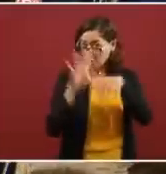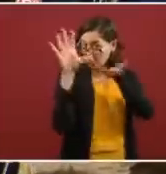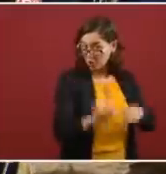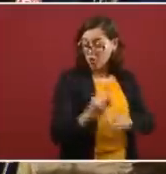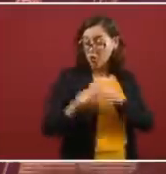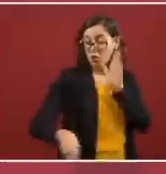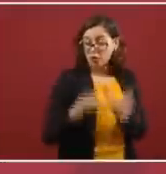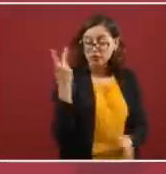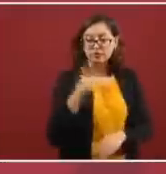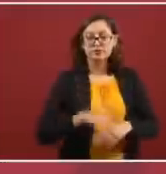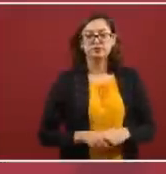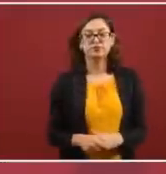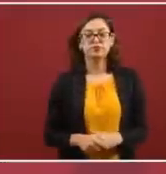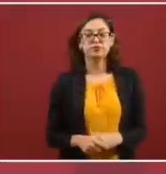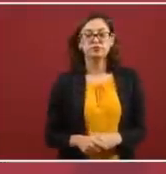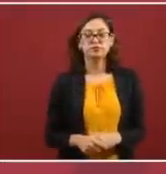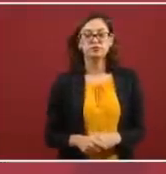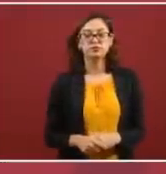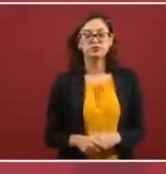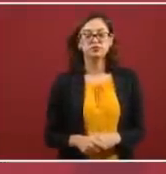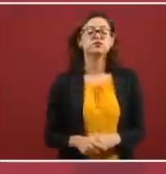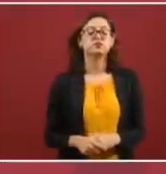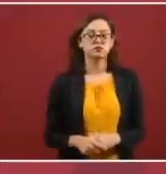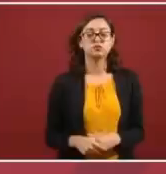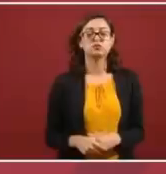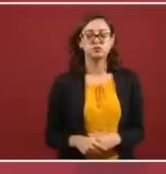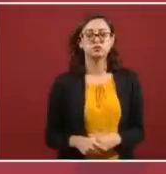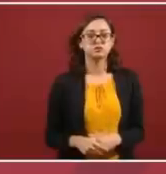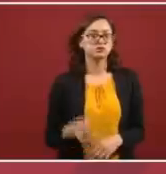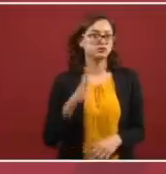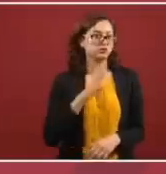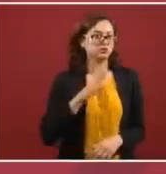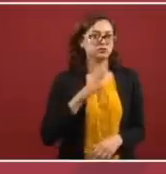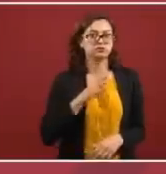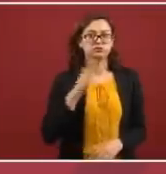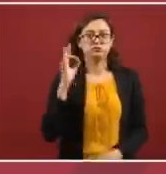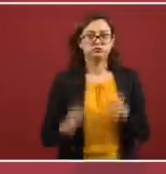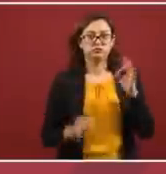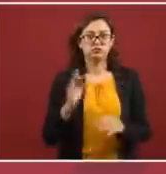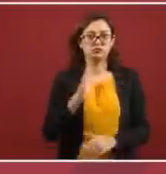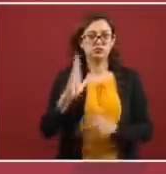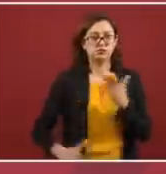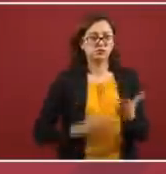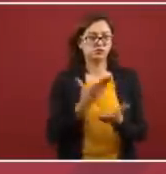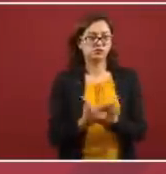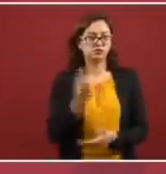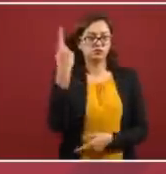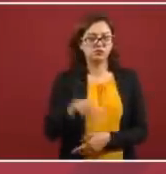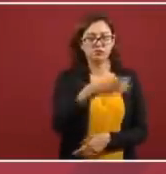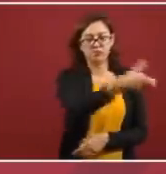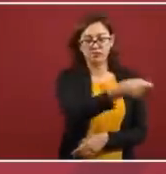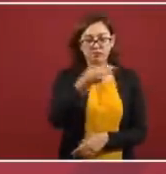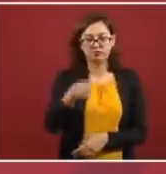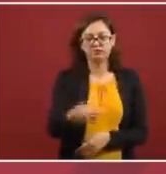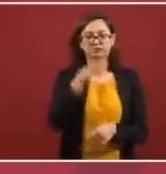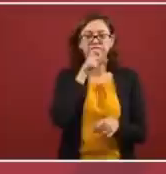si existe la orden de presentación desde luego y una orden